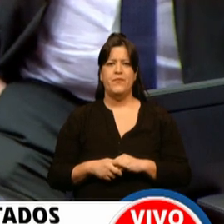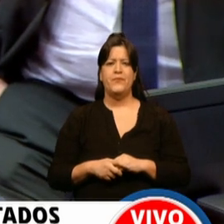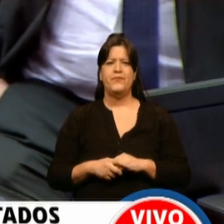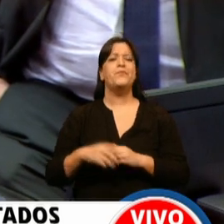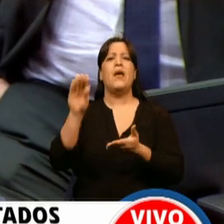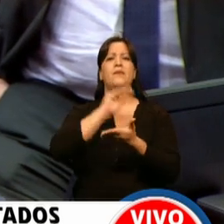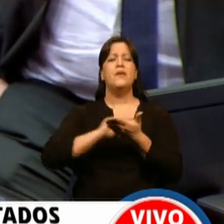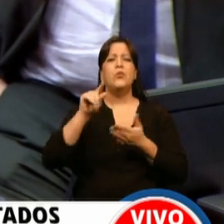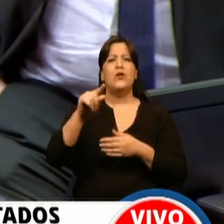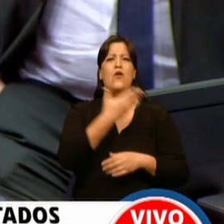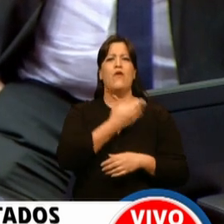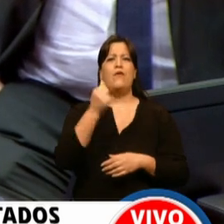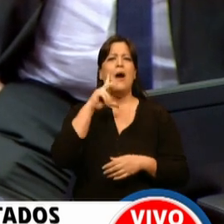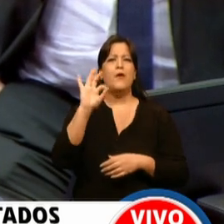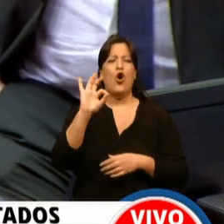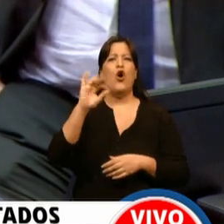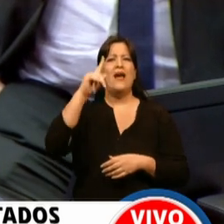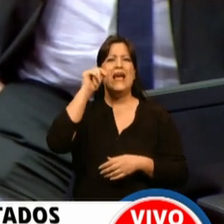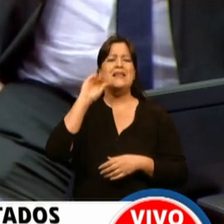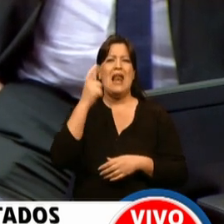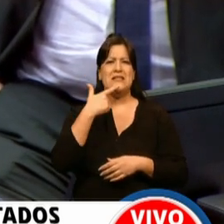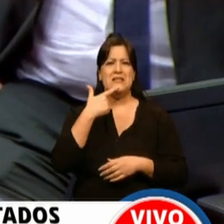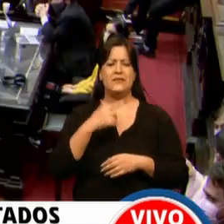diputado fabio quétglas